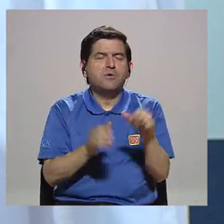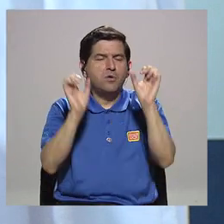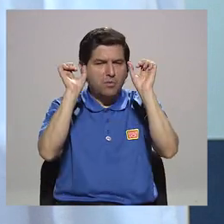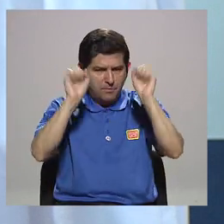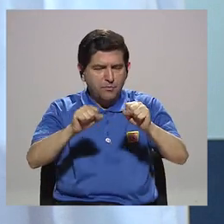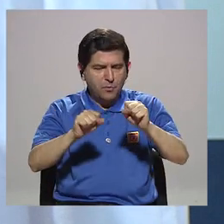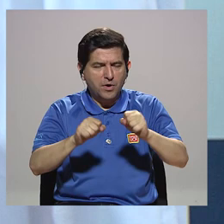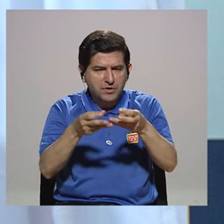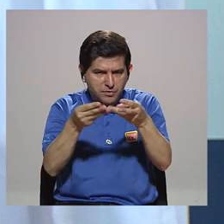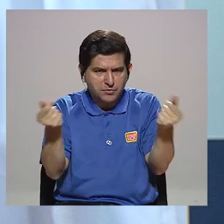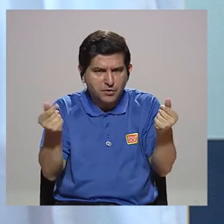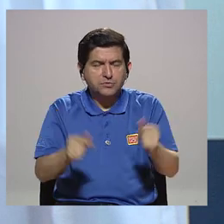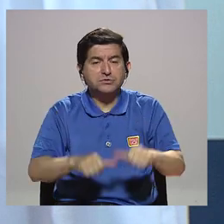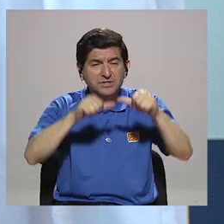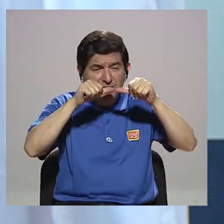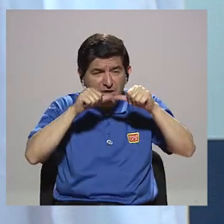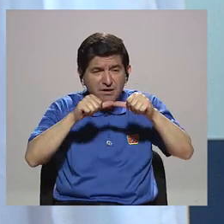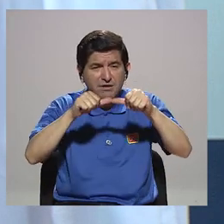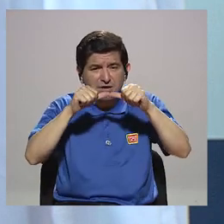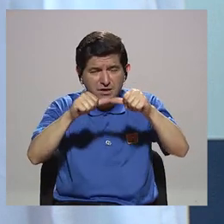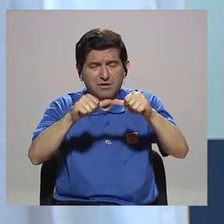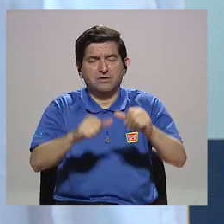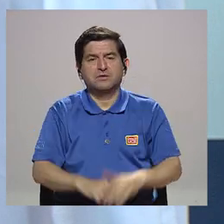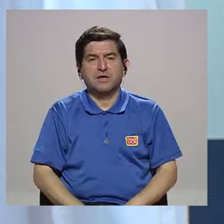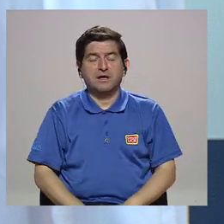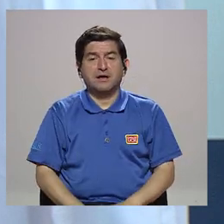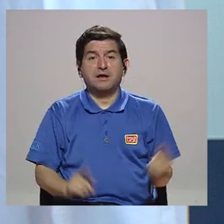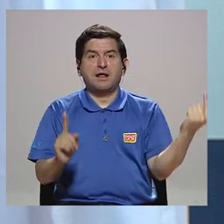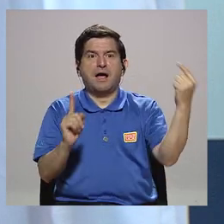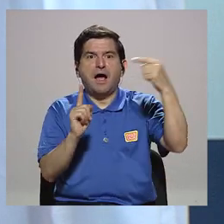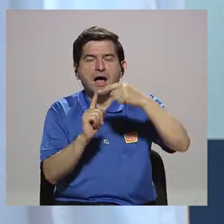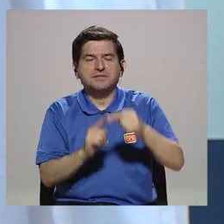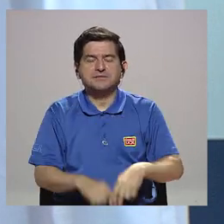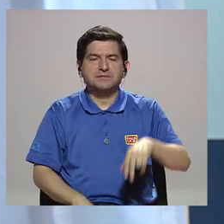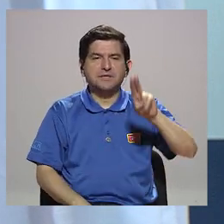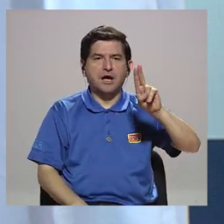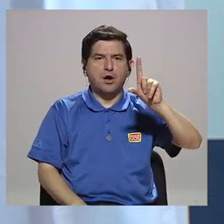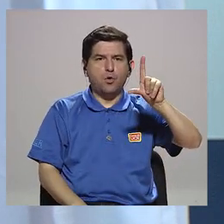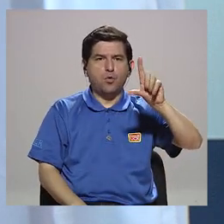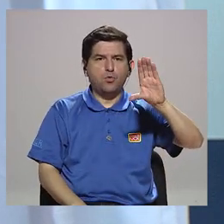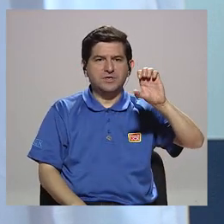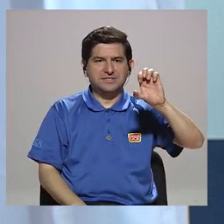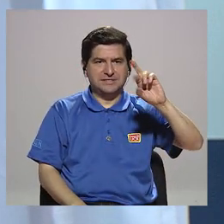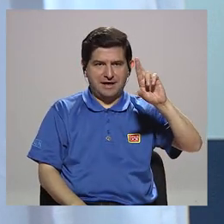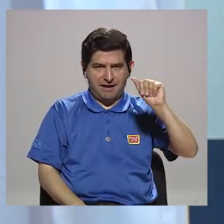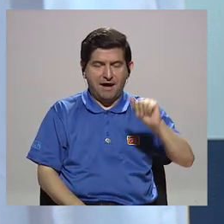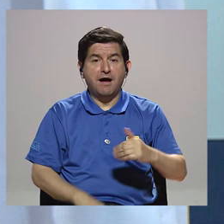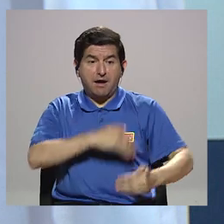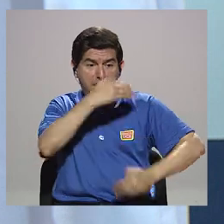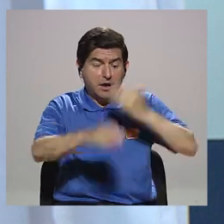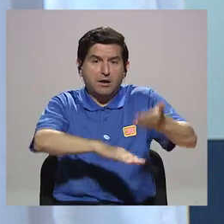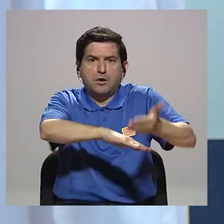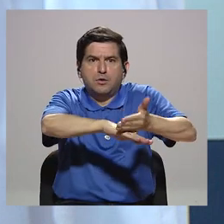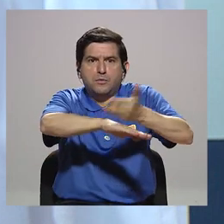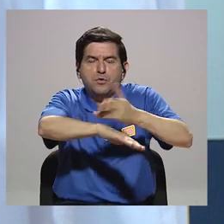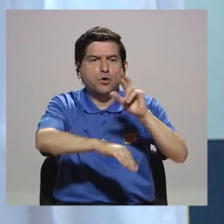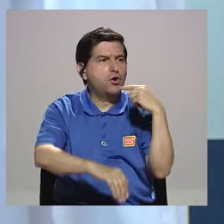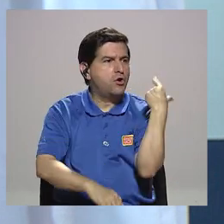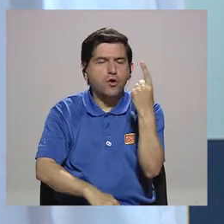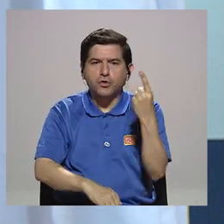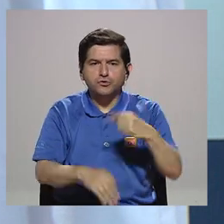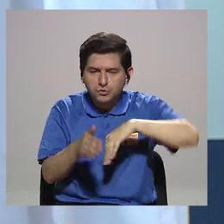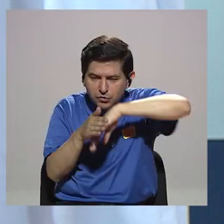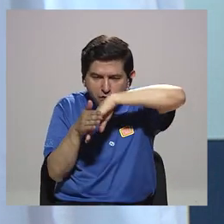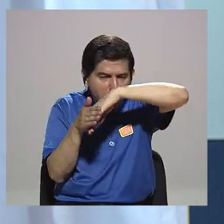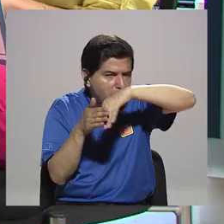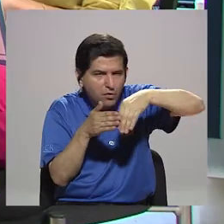pueden provocar y ser continuo en la noxa y provocar hasta úlceras. Entonces, avanzar el proceso, ya no